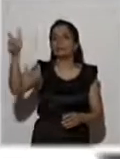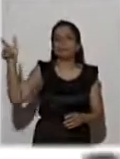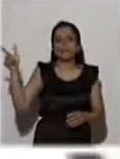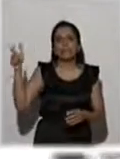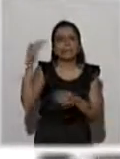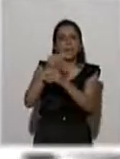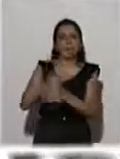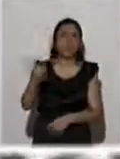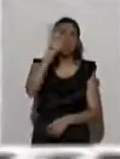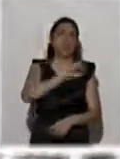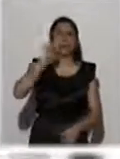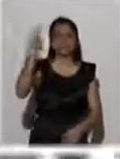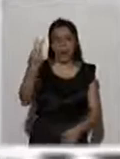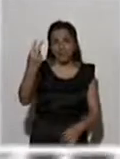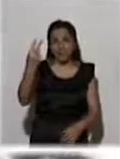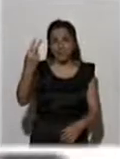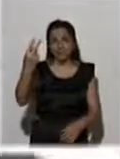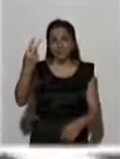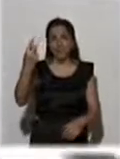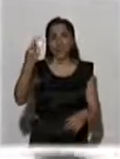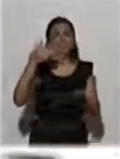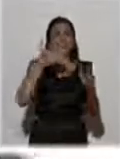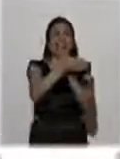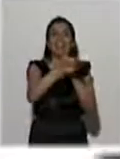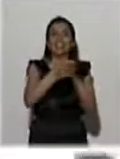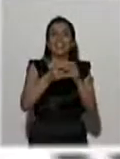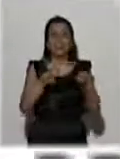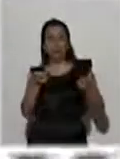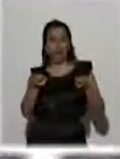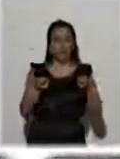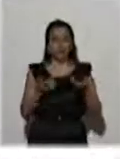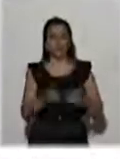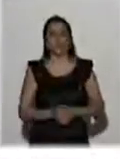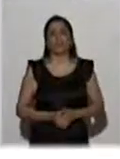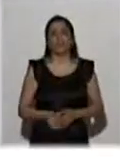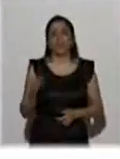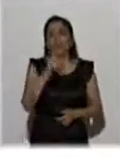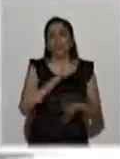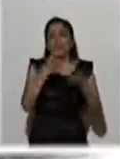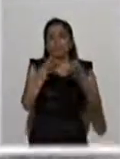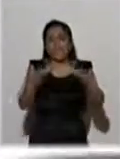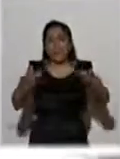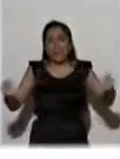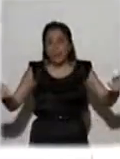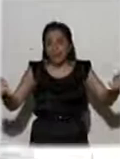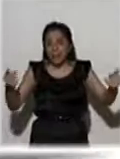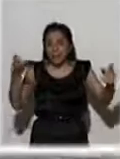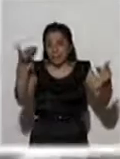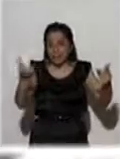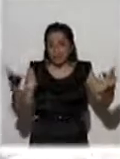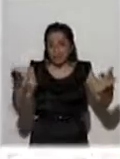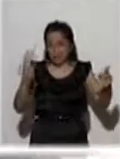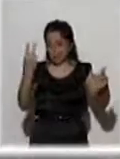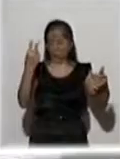de los bailes, familias destruidas por el consumo de sus hijos, desaparecidos en vida por el Paco,